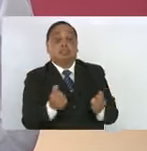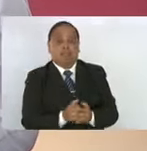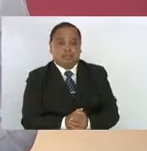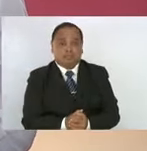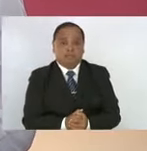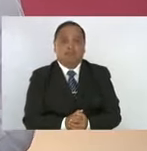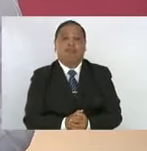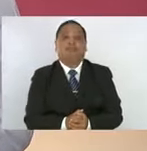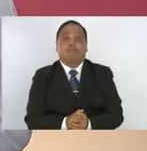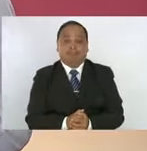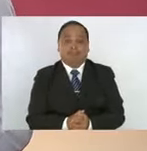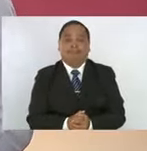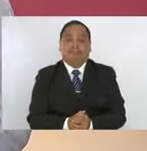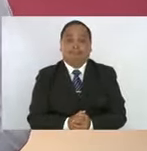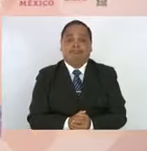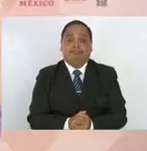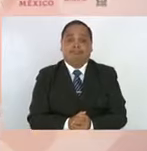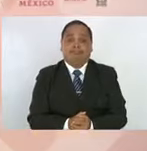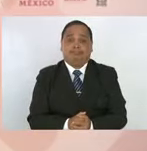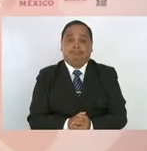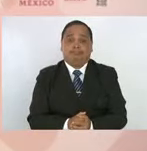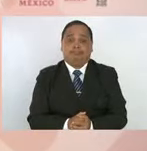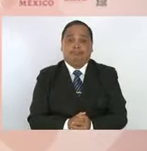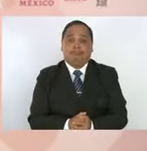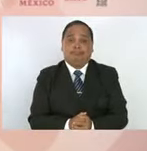que una